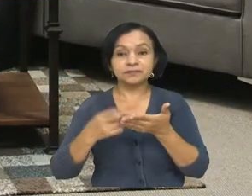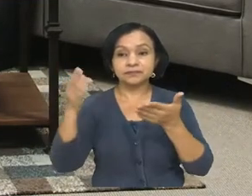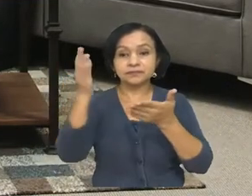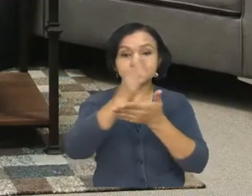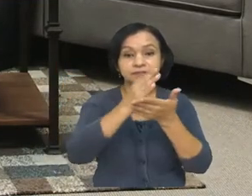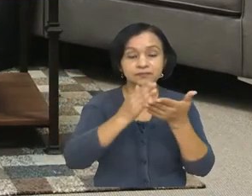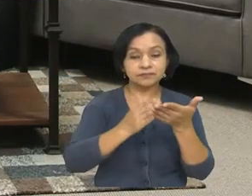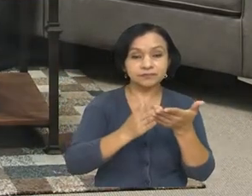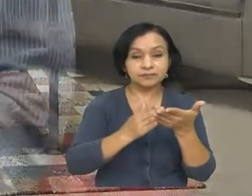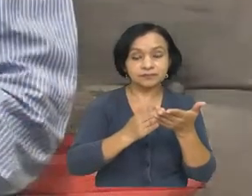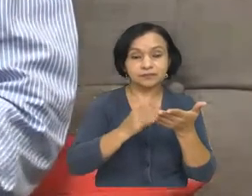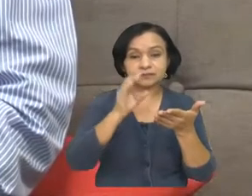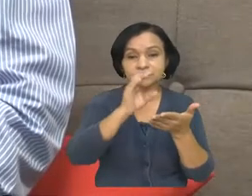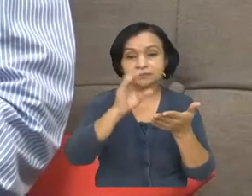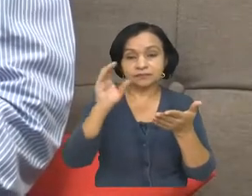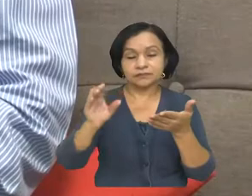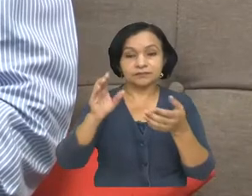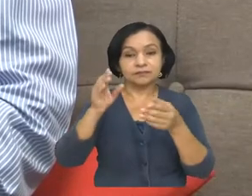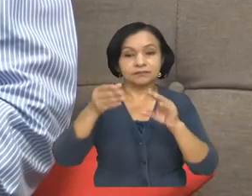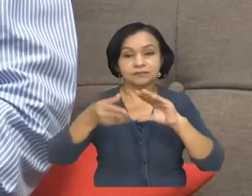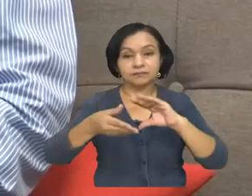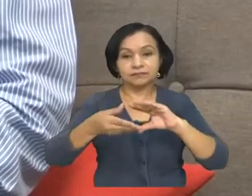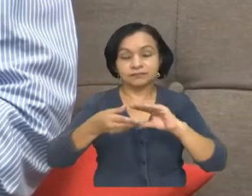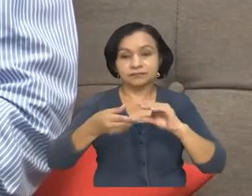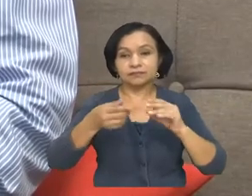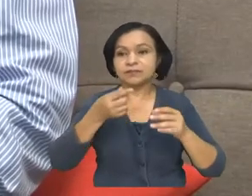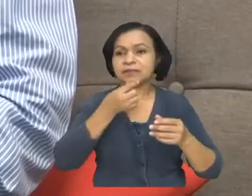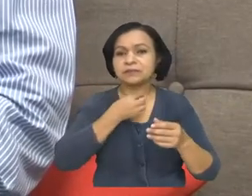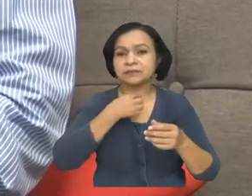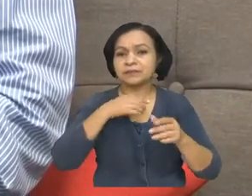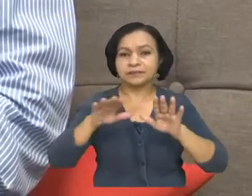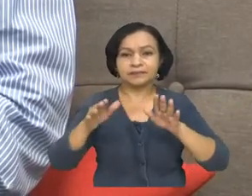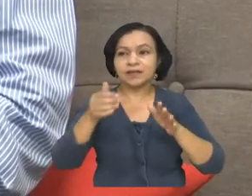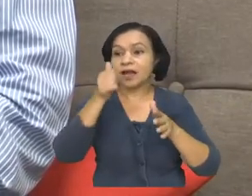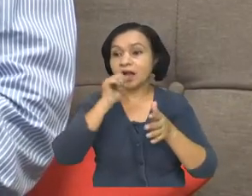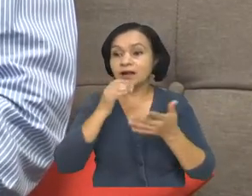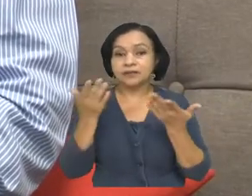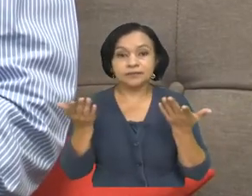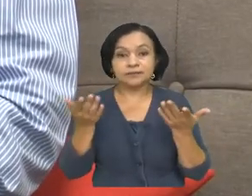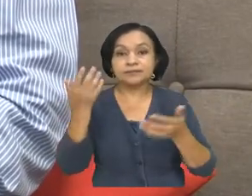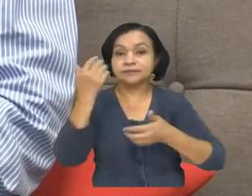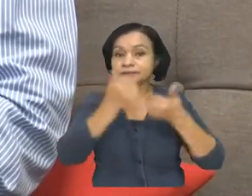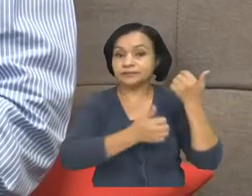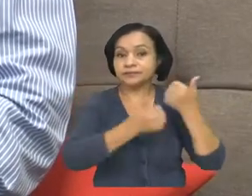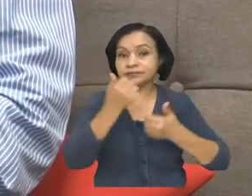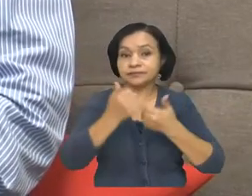llevaban Coca-Cola, Pepsi-Cola, y eso más bien te daba sed. Sí. Y el problema fue que